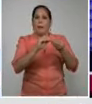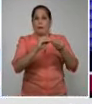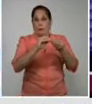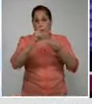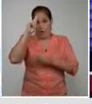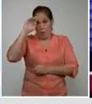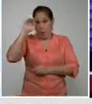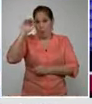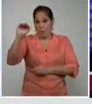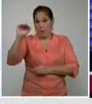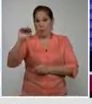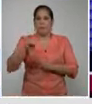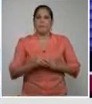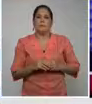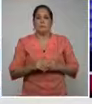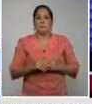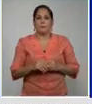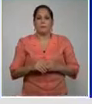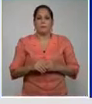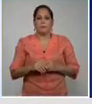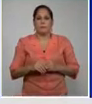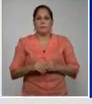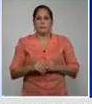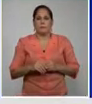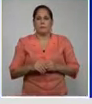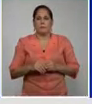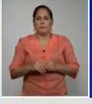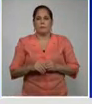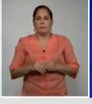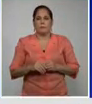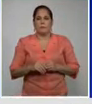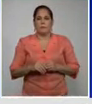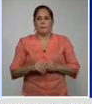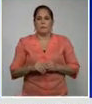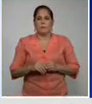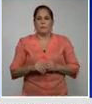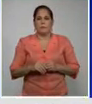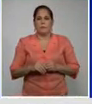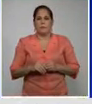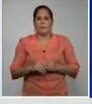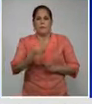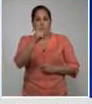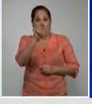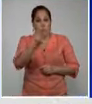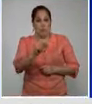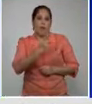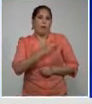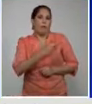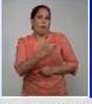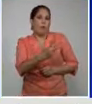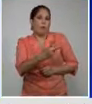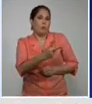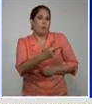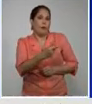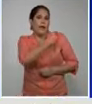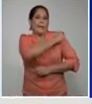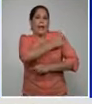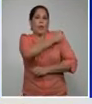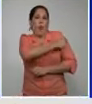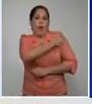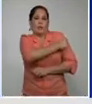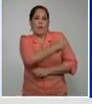por antígenos positivos. En el caso de un voluntario que tenga un tatuaje en la zona